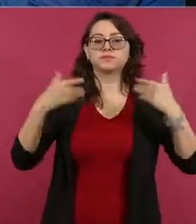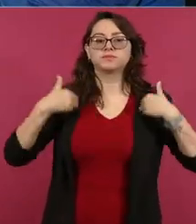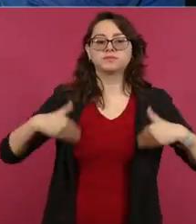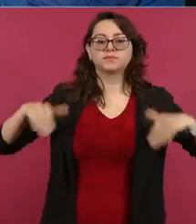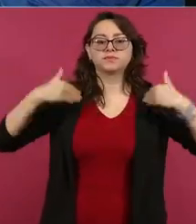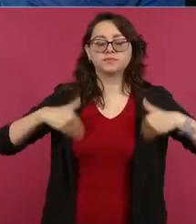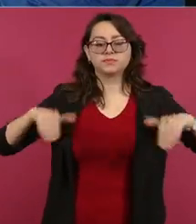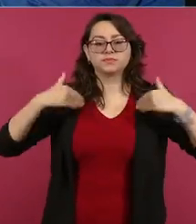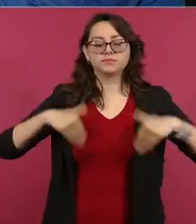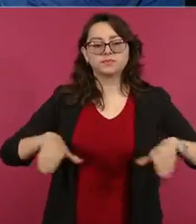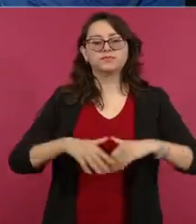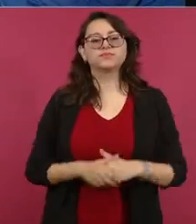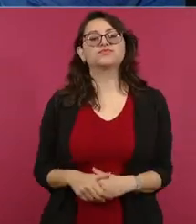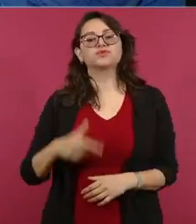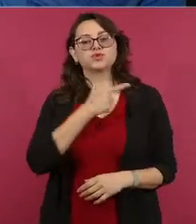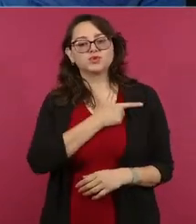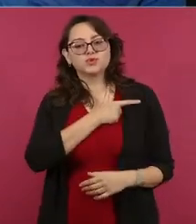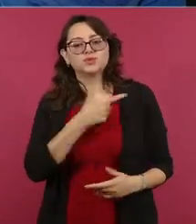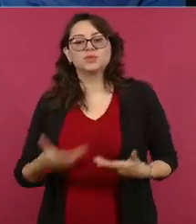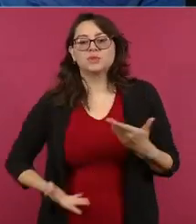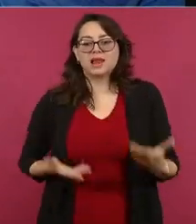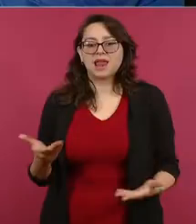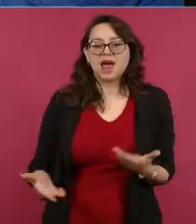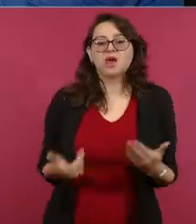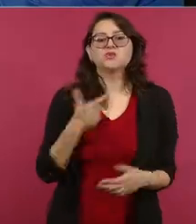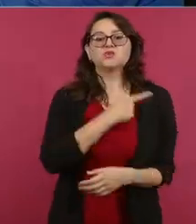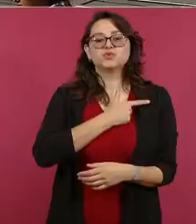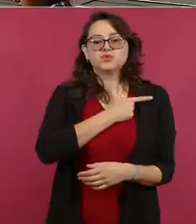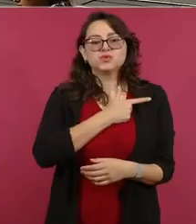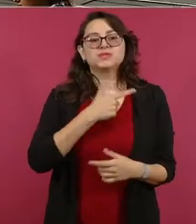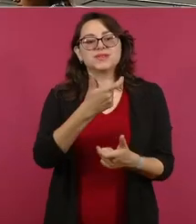Porque también nos gusta bailar y reír.